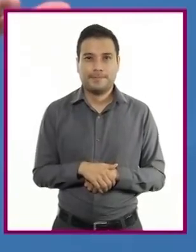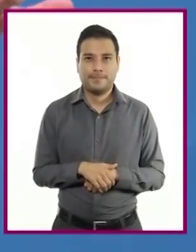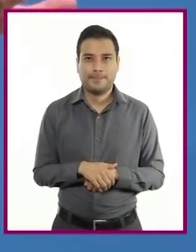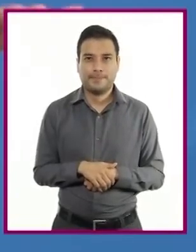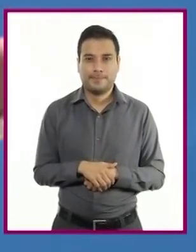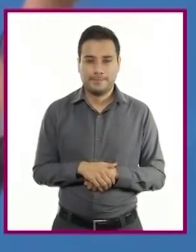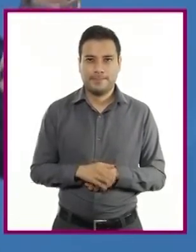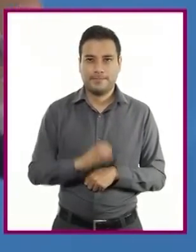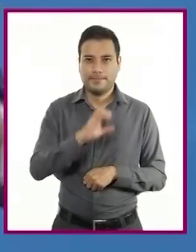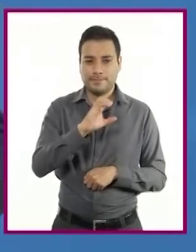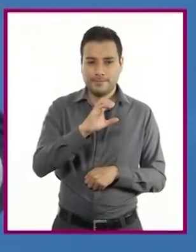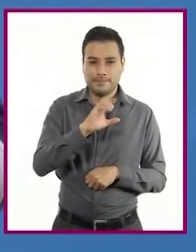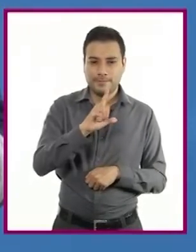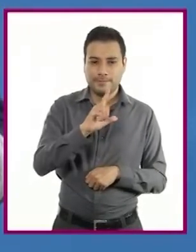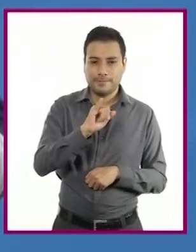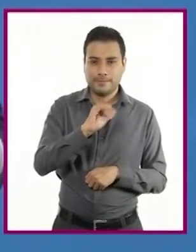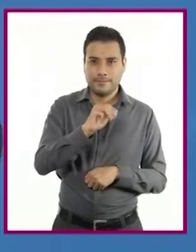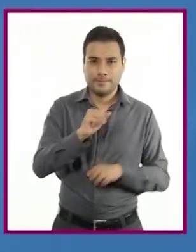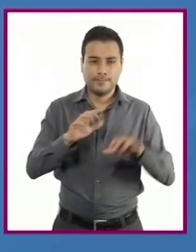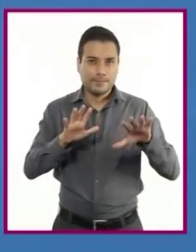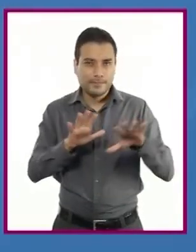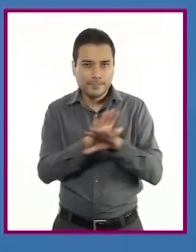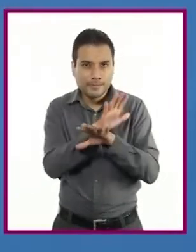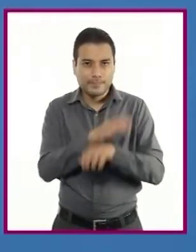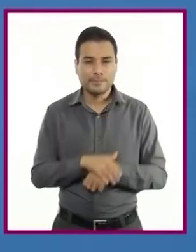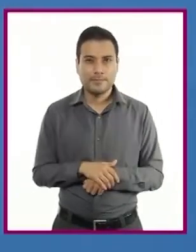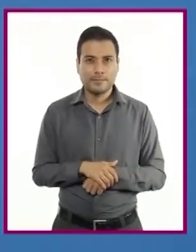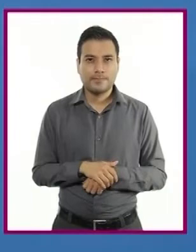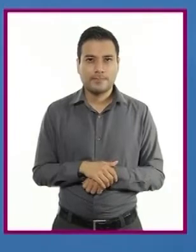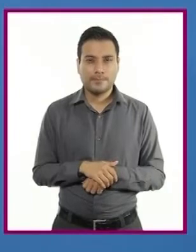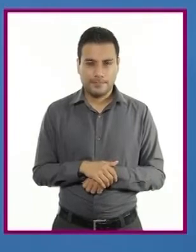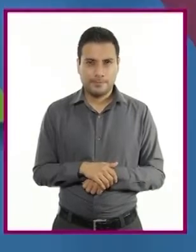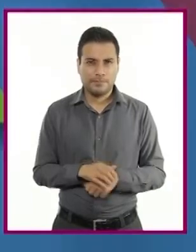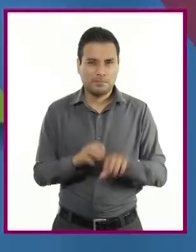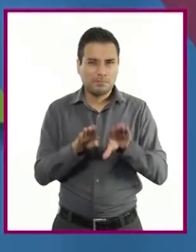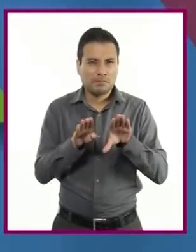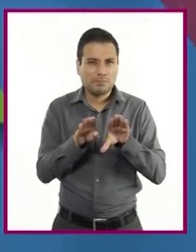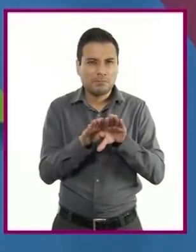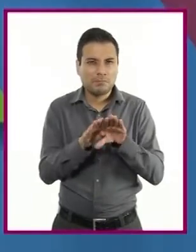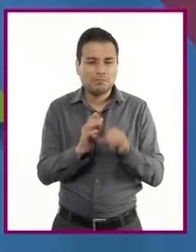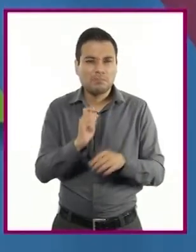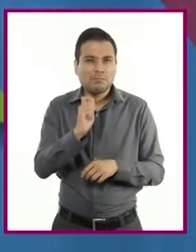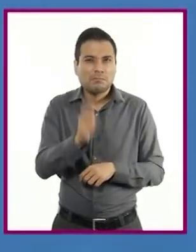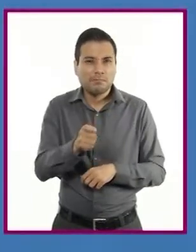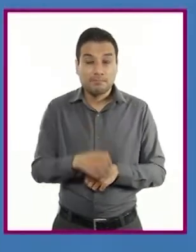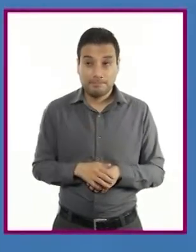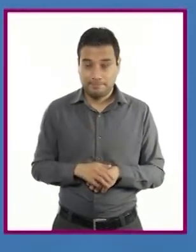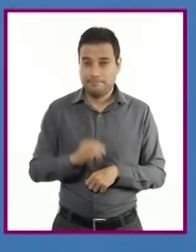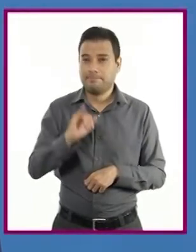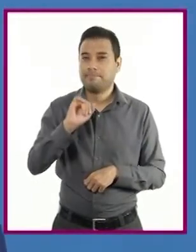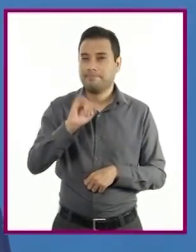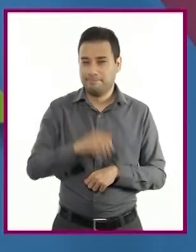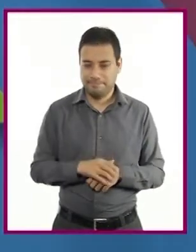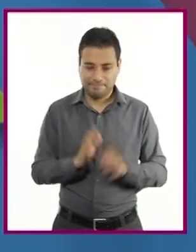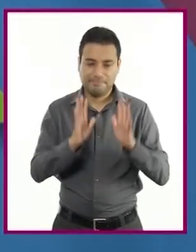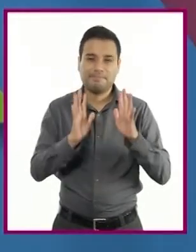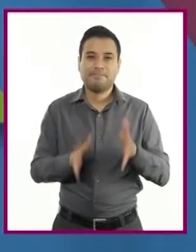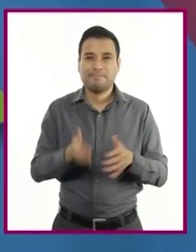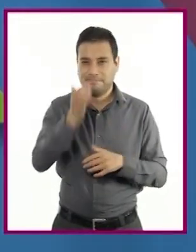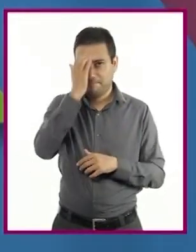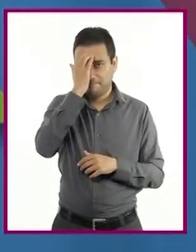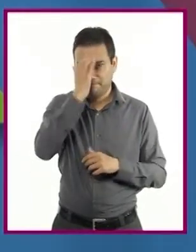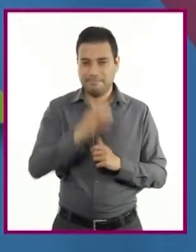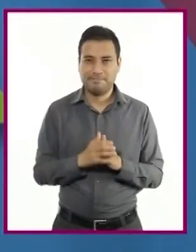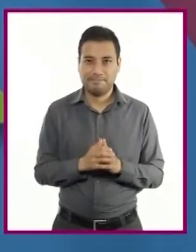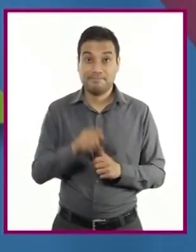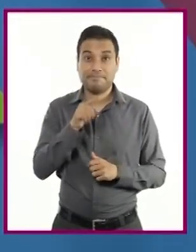cambio climático, el calentamiento global y el efecto invernadero? Seguramente que sí, Nadia. No olviden registrar sus